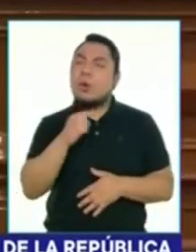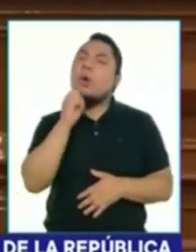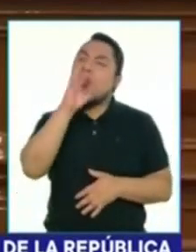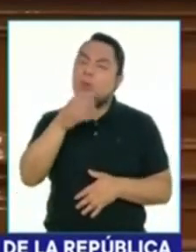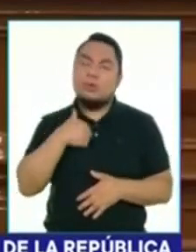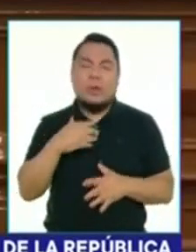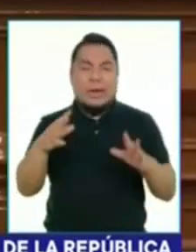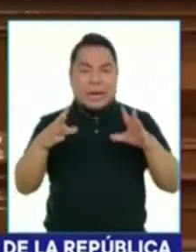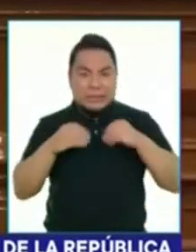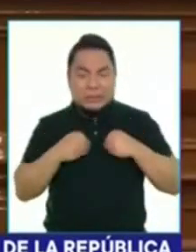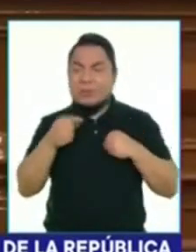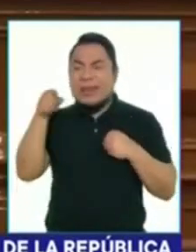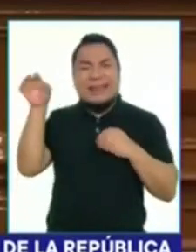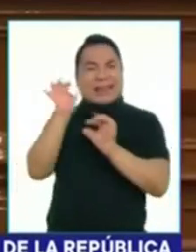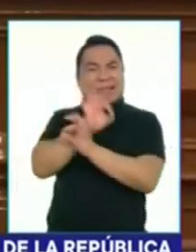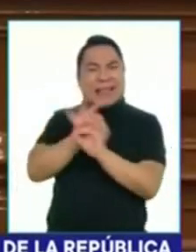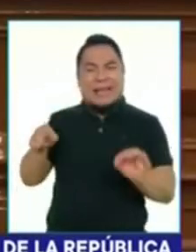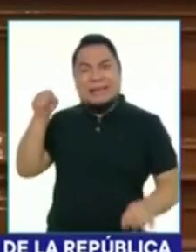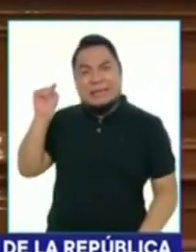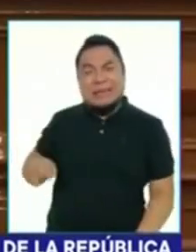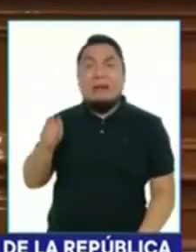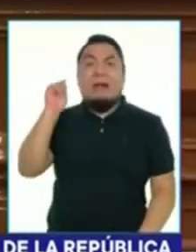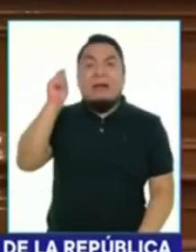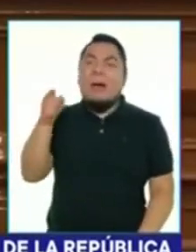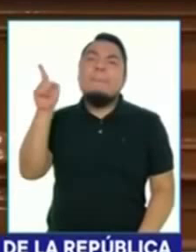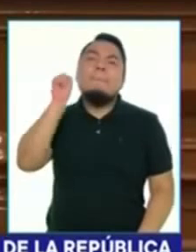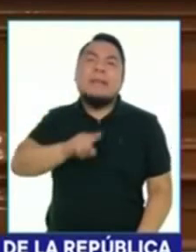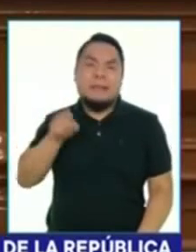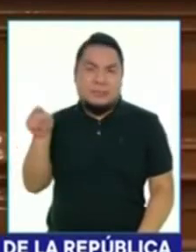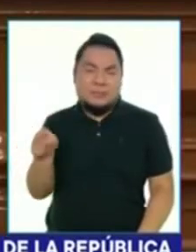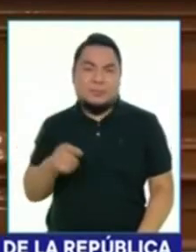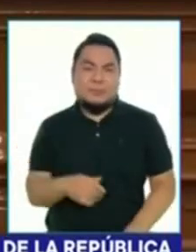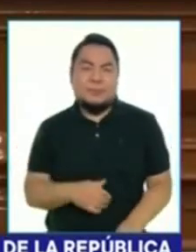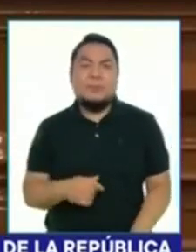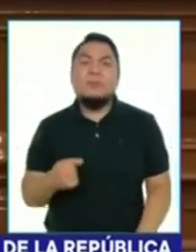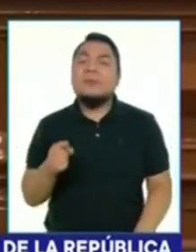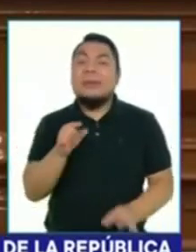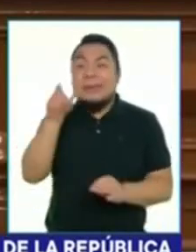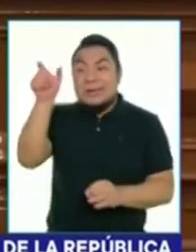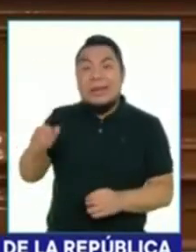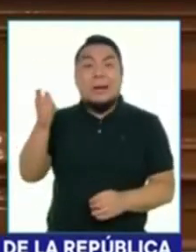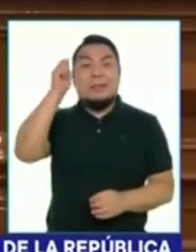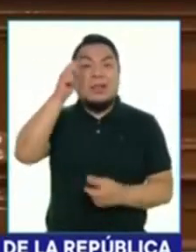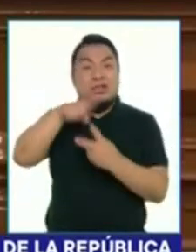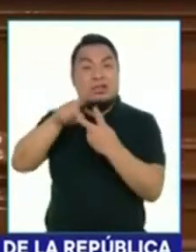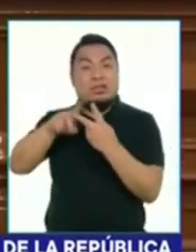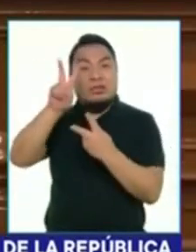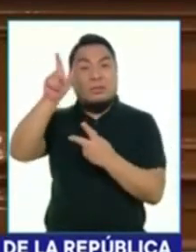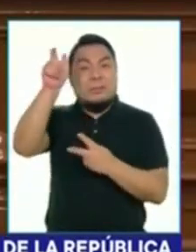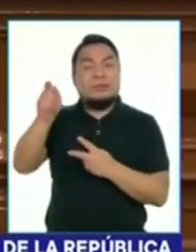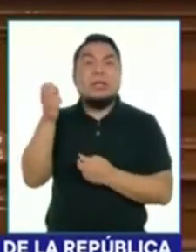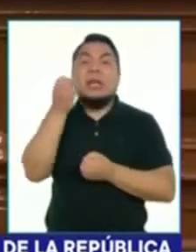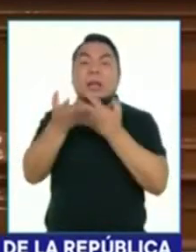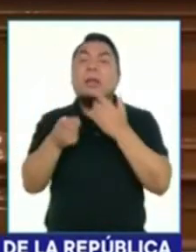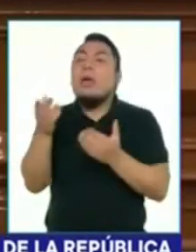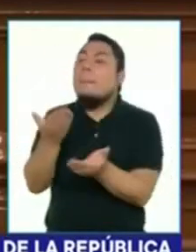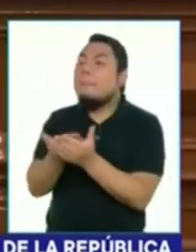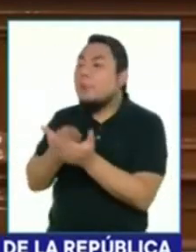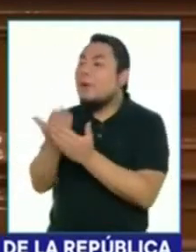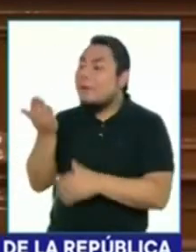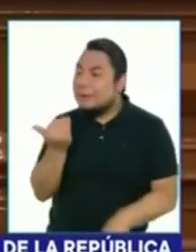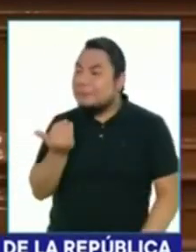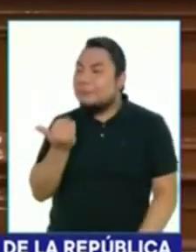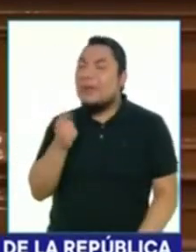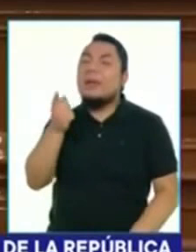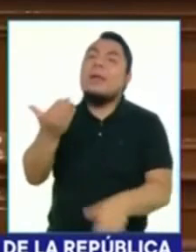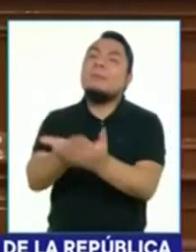y categóricamente estas imputaciones. Nada dicho por estas personas constituye una prueba de lo que